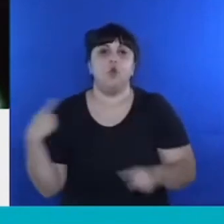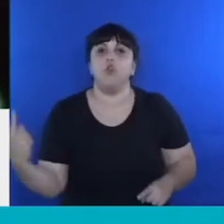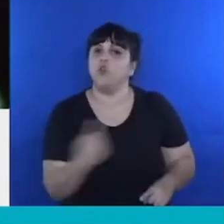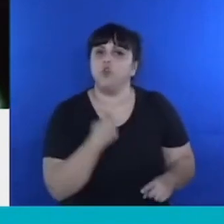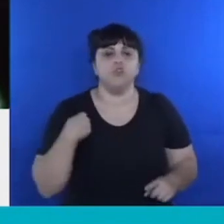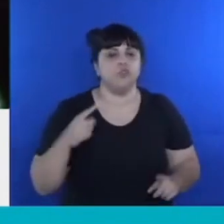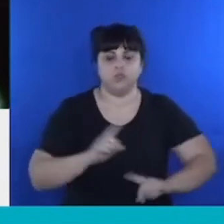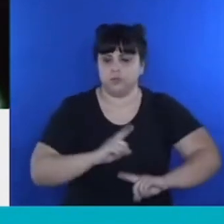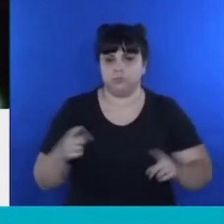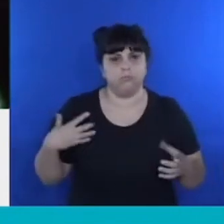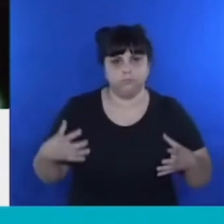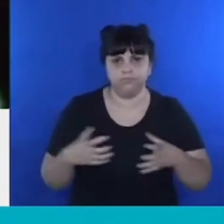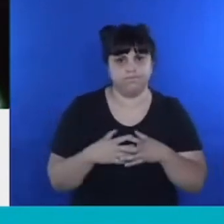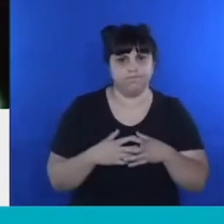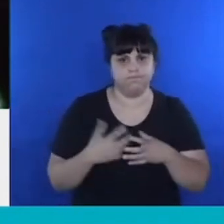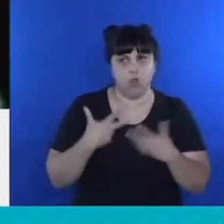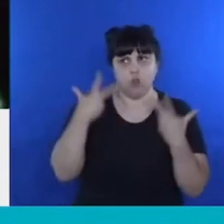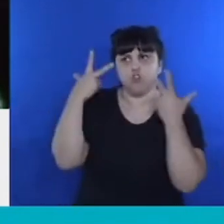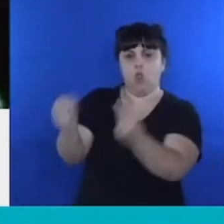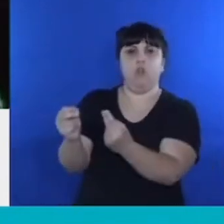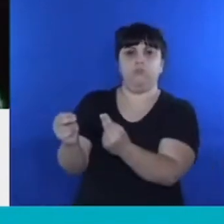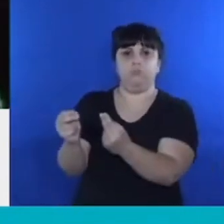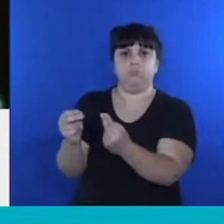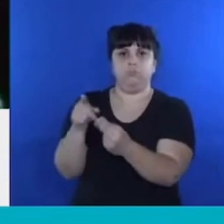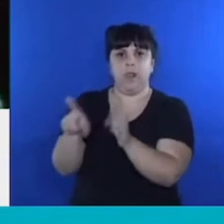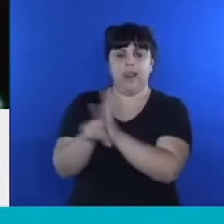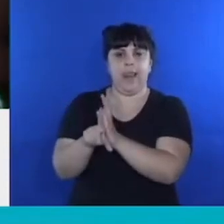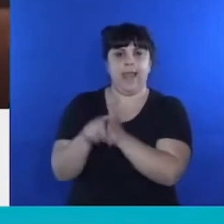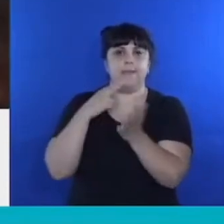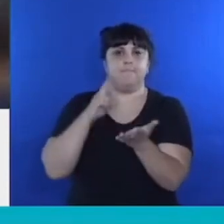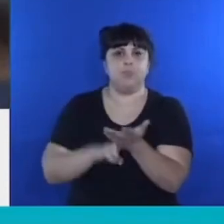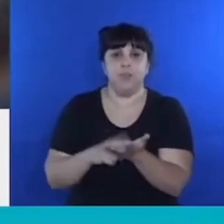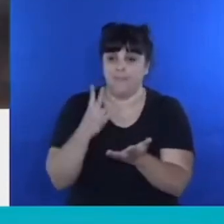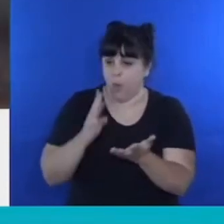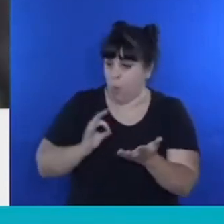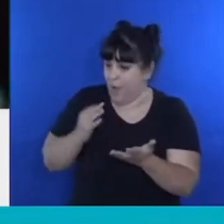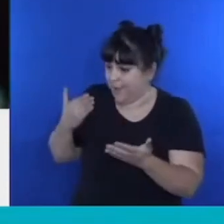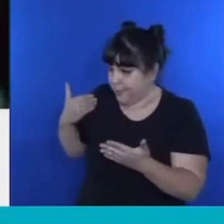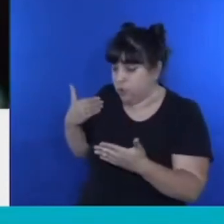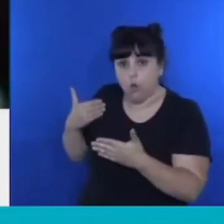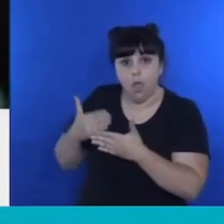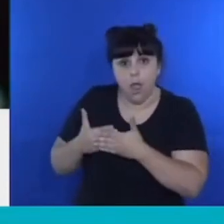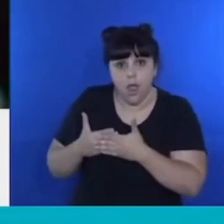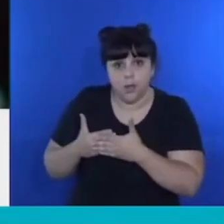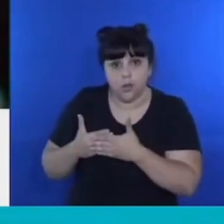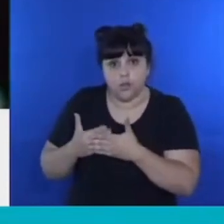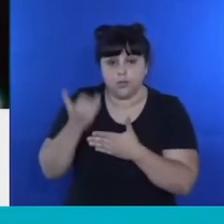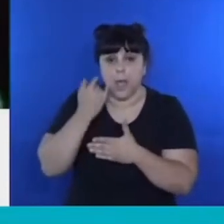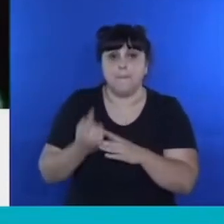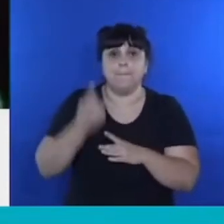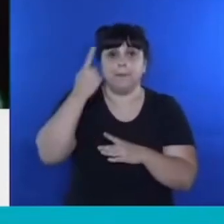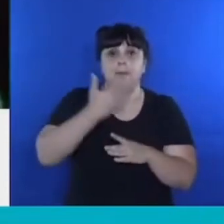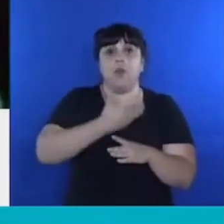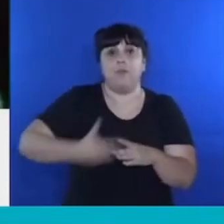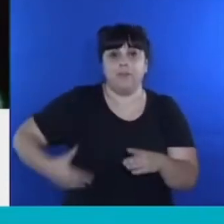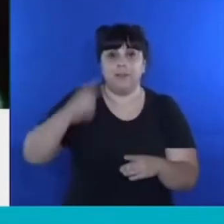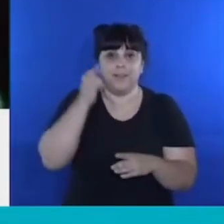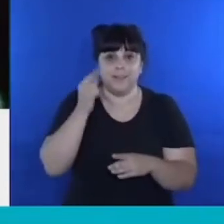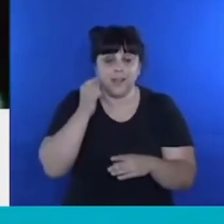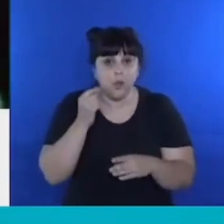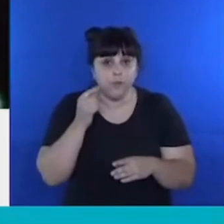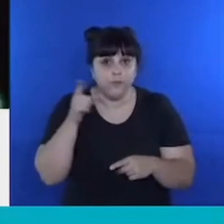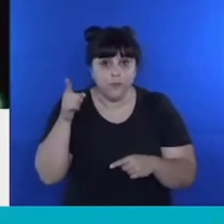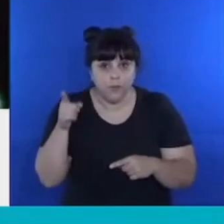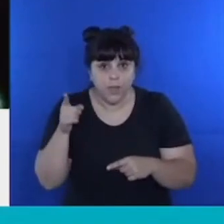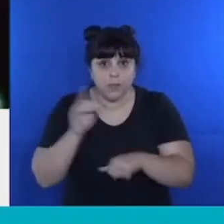vamos a oponer porque consideramos que en estos 4 años de la primera gestión del gobernador Axel